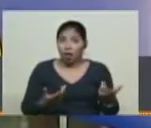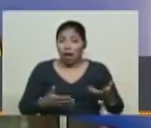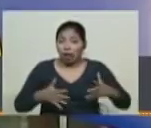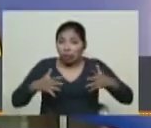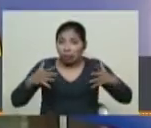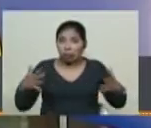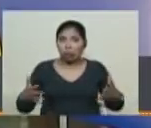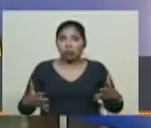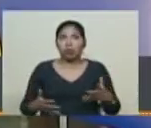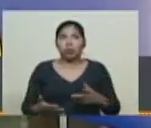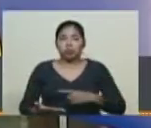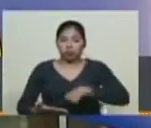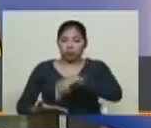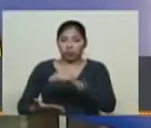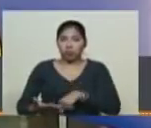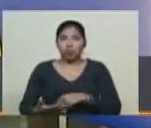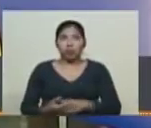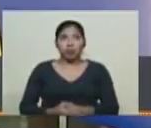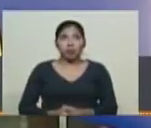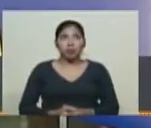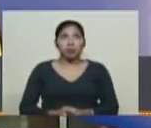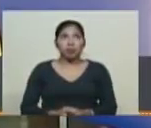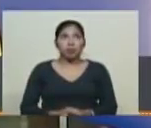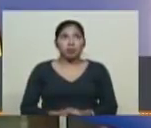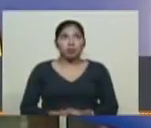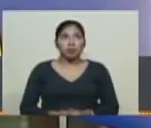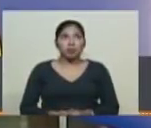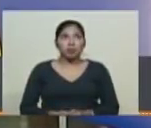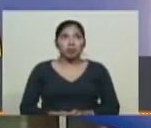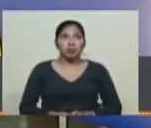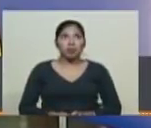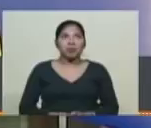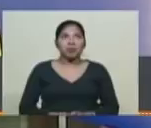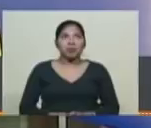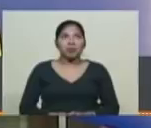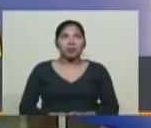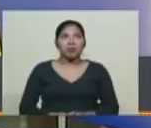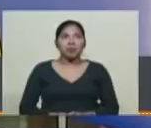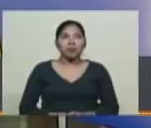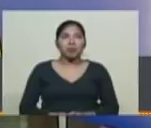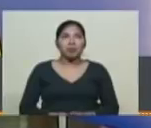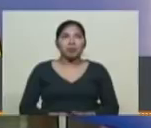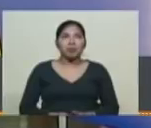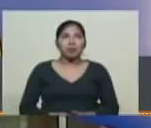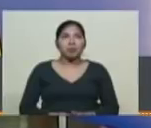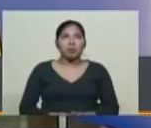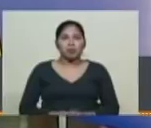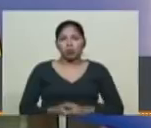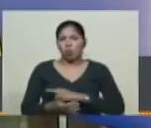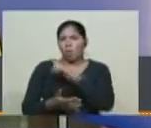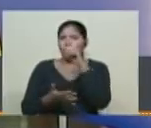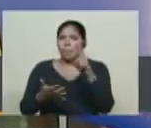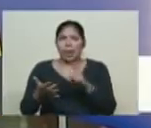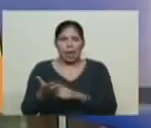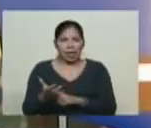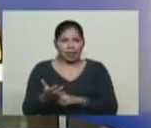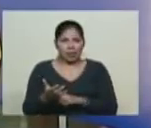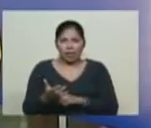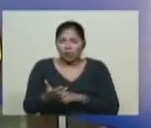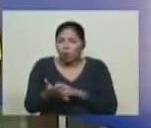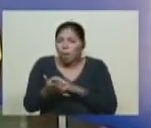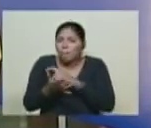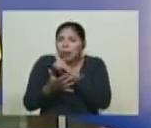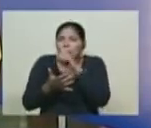y necesarios para una rehabilitación completa, completica, integral